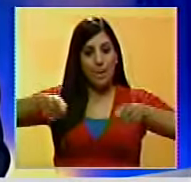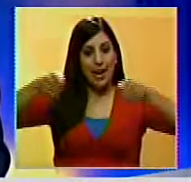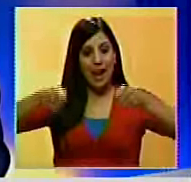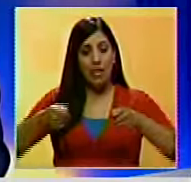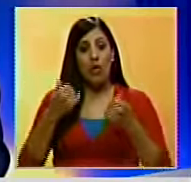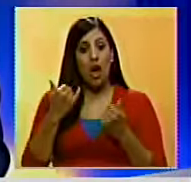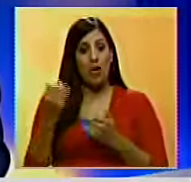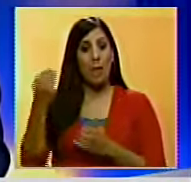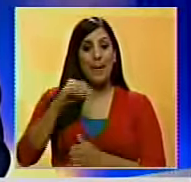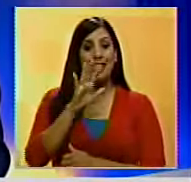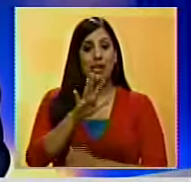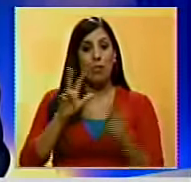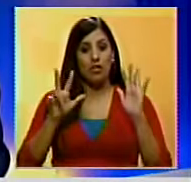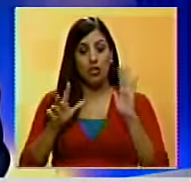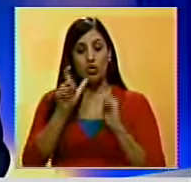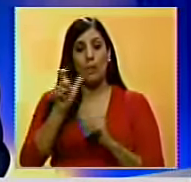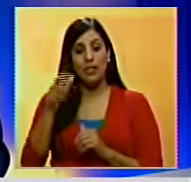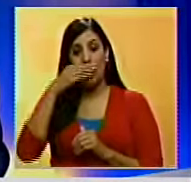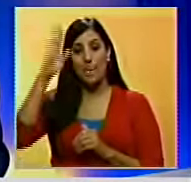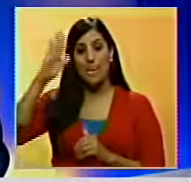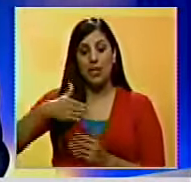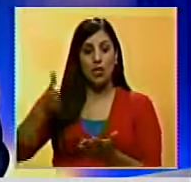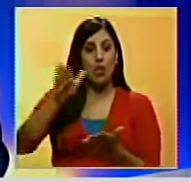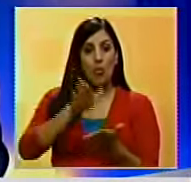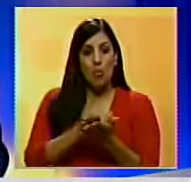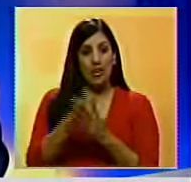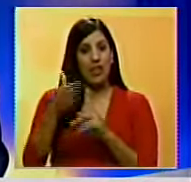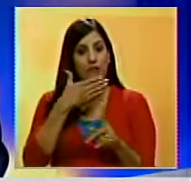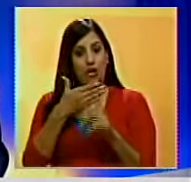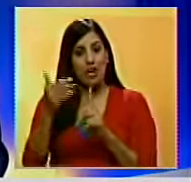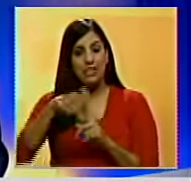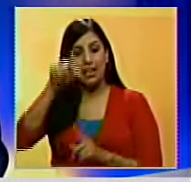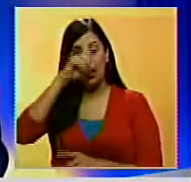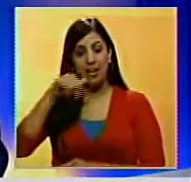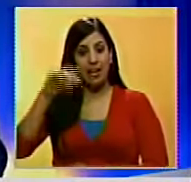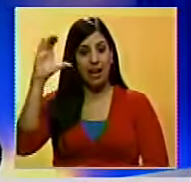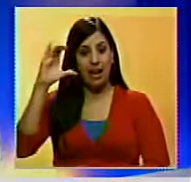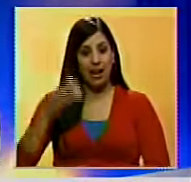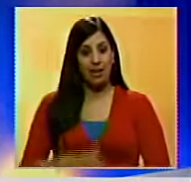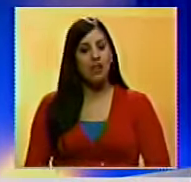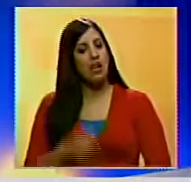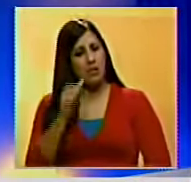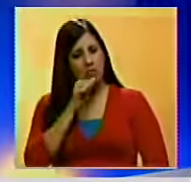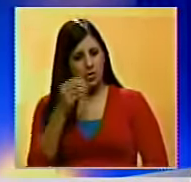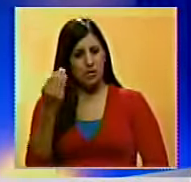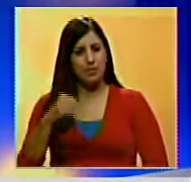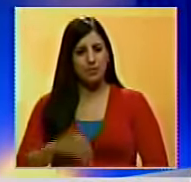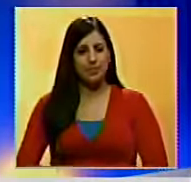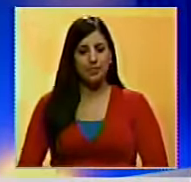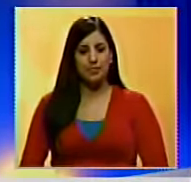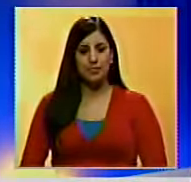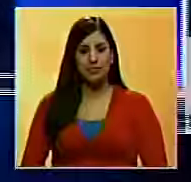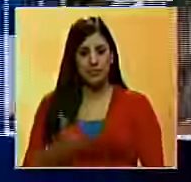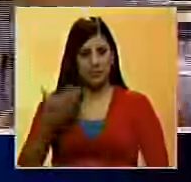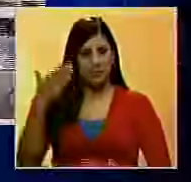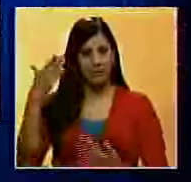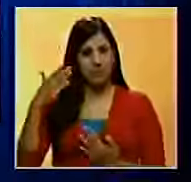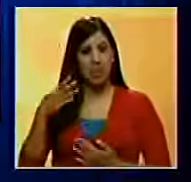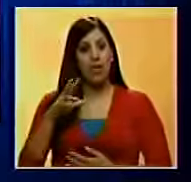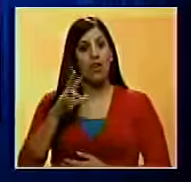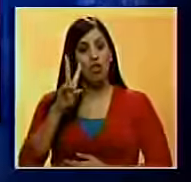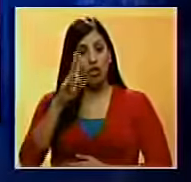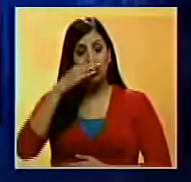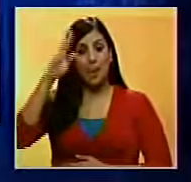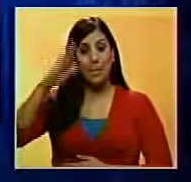este caso ascienden a 58 el número de menores que han muerto de forma violenta este año en la Gran Caracas. Fabiola Yequinto nos amplía. Adelante, Fabiola. Los